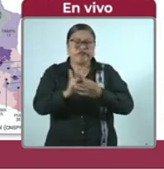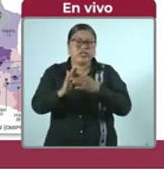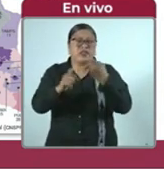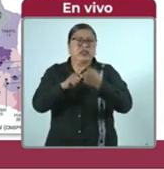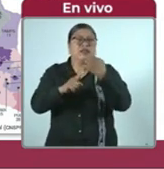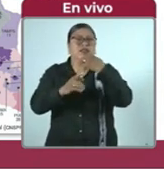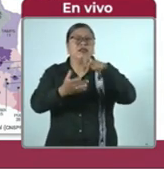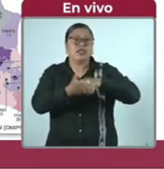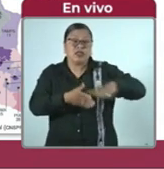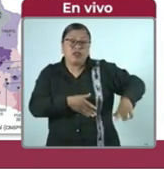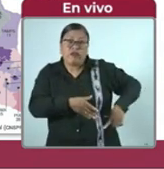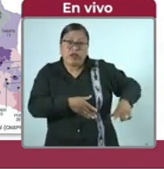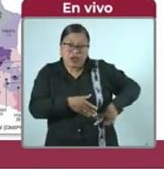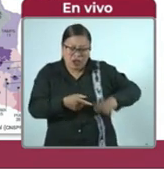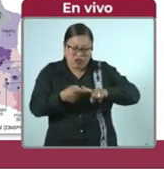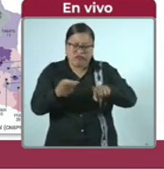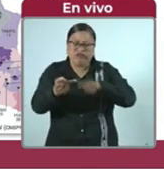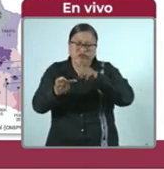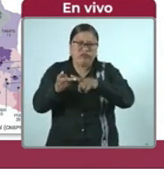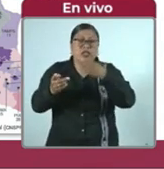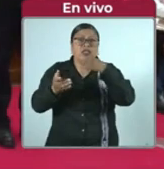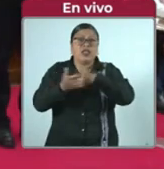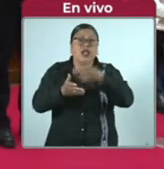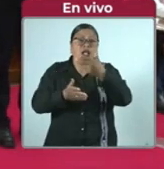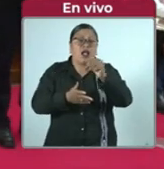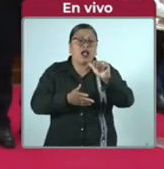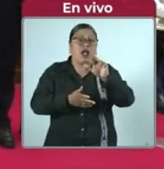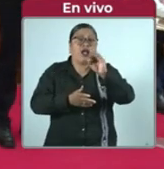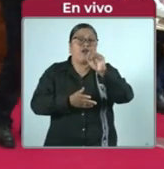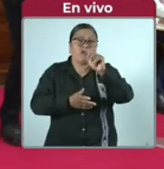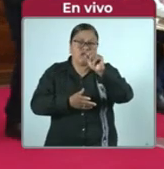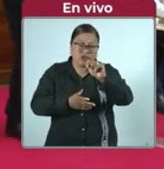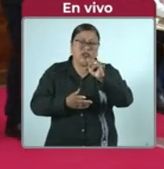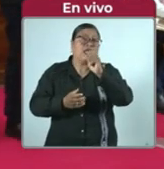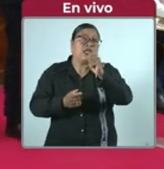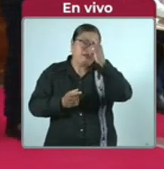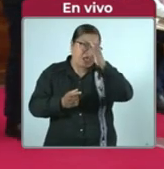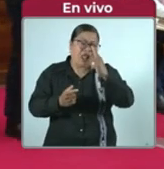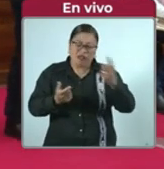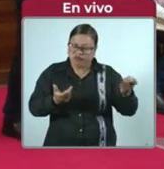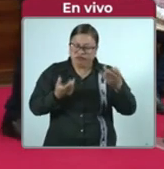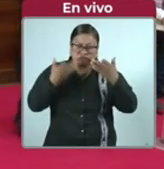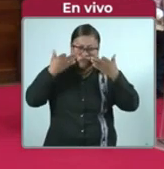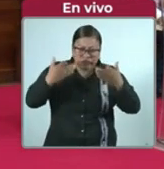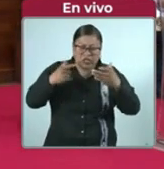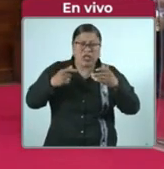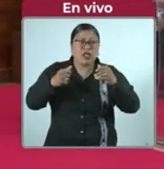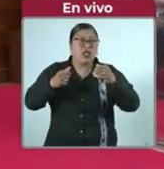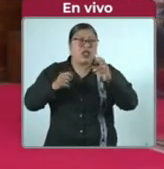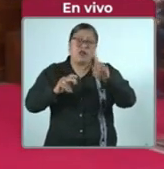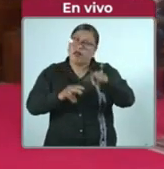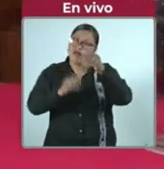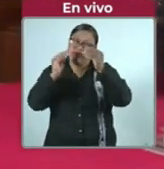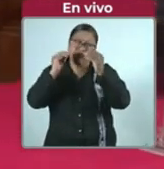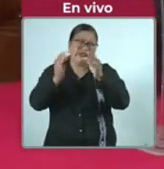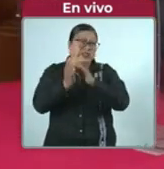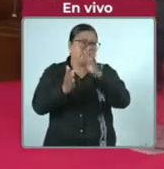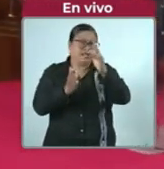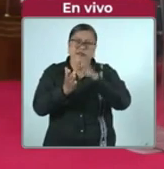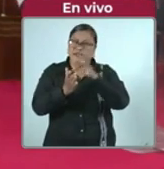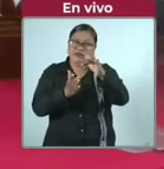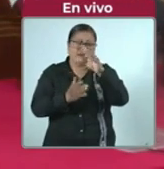secretaria de gobernación y el secretario harfuch que darán acompañamiento en la reunión con el secretario harfuch agradezco